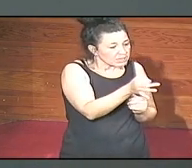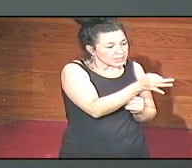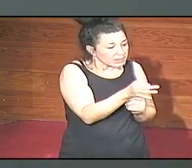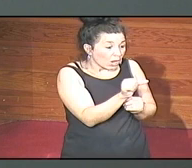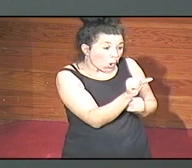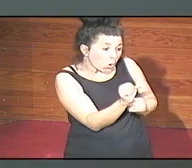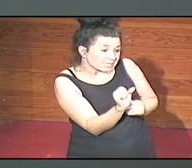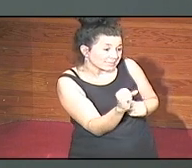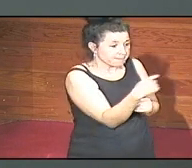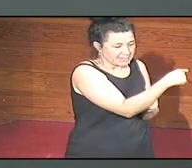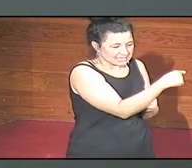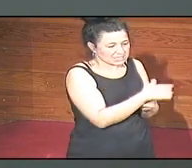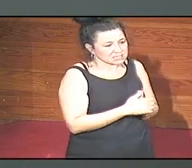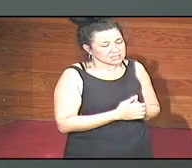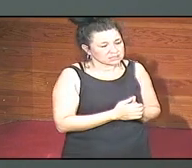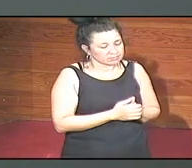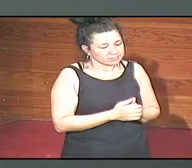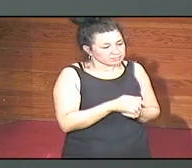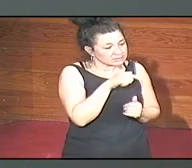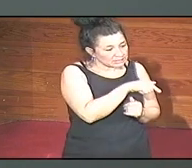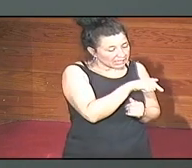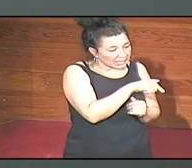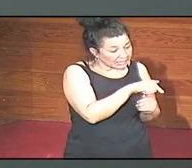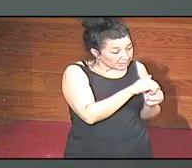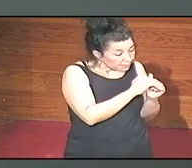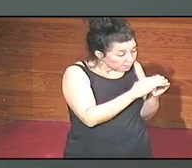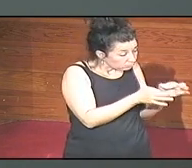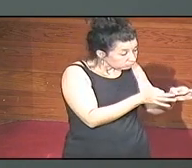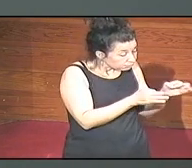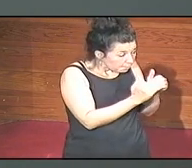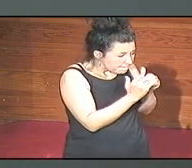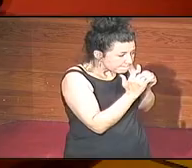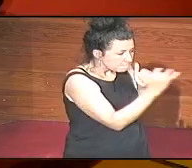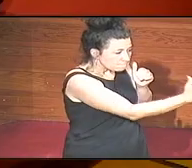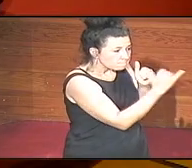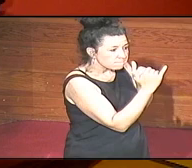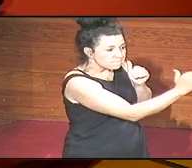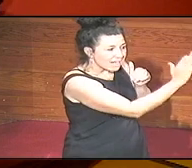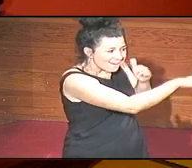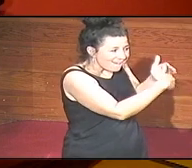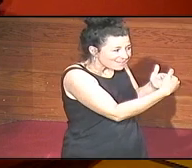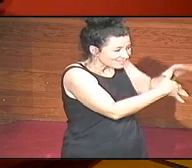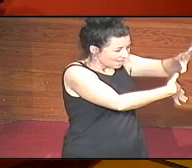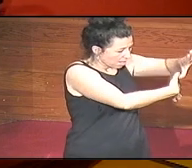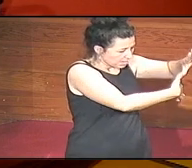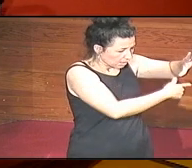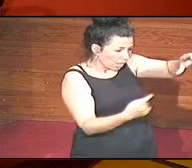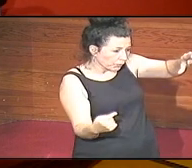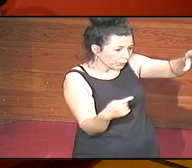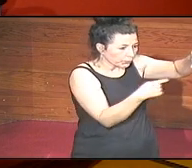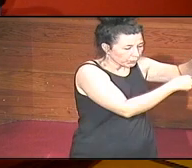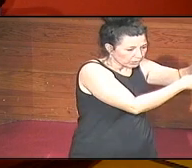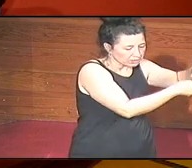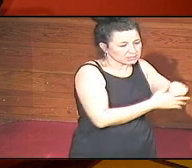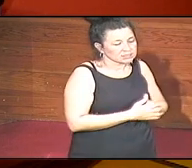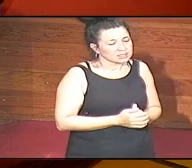oeste del archipiélago a partir de allí a partir de ese mar ya no hay nada está hasta américa y fui